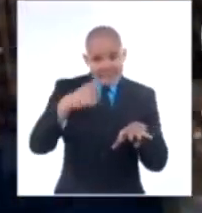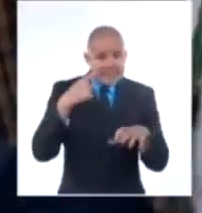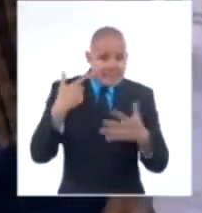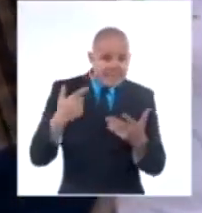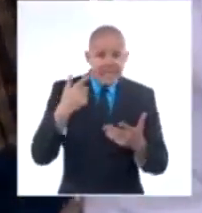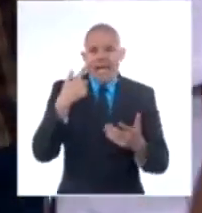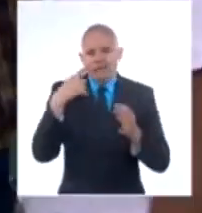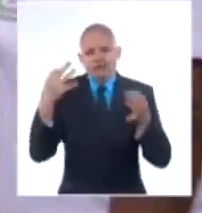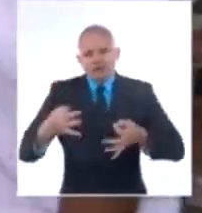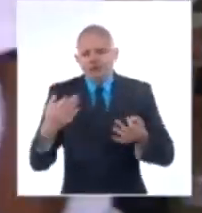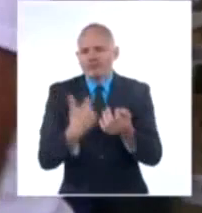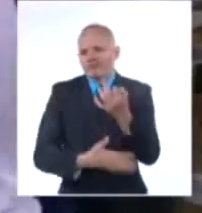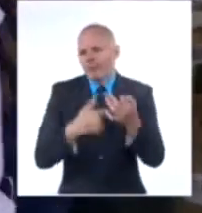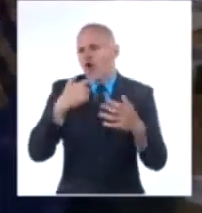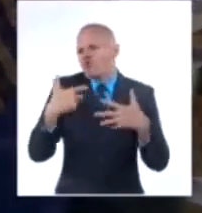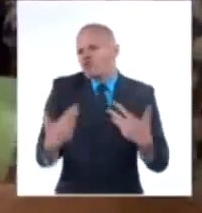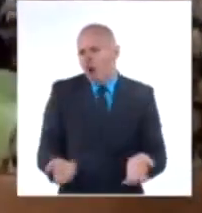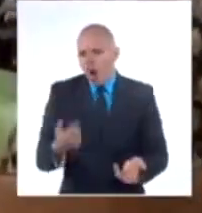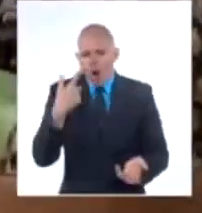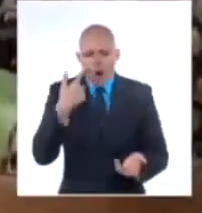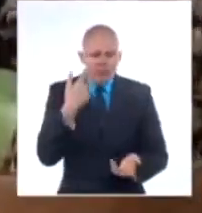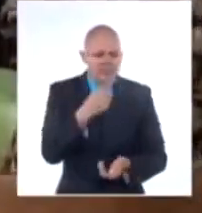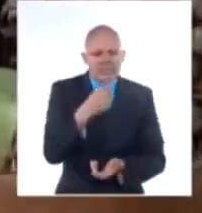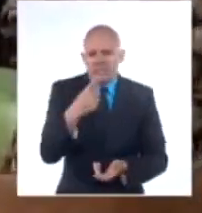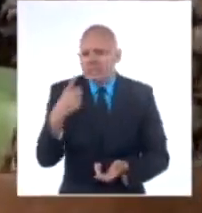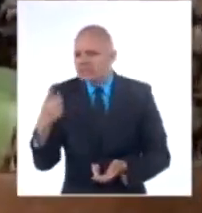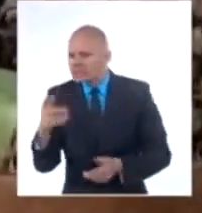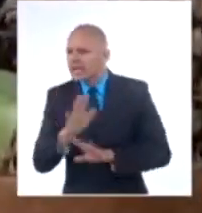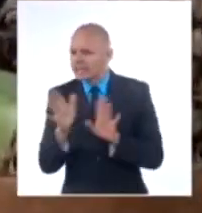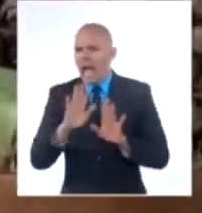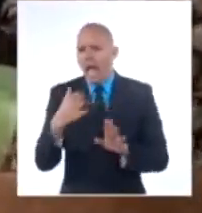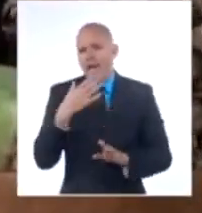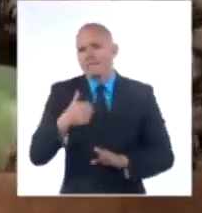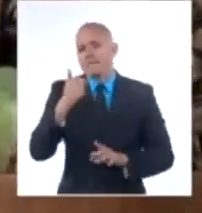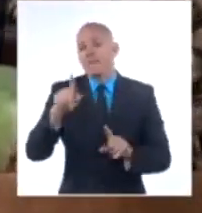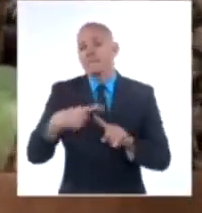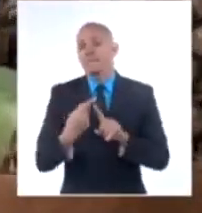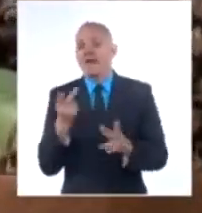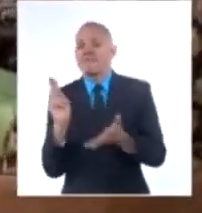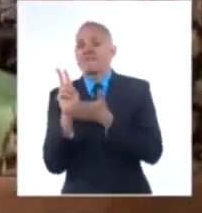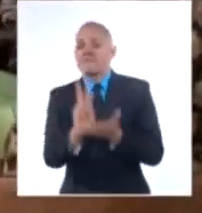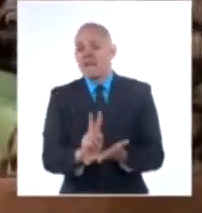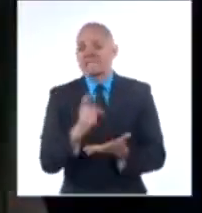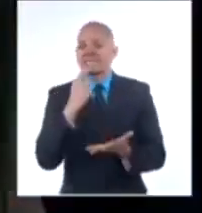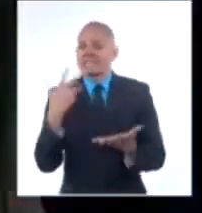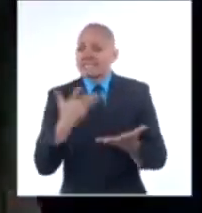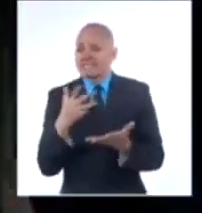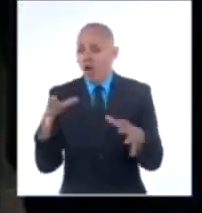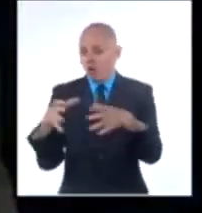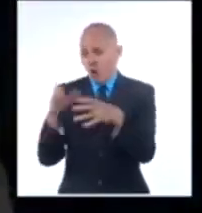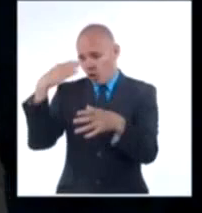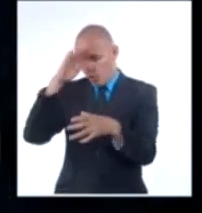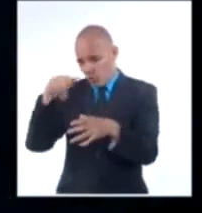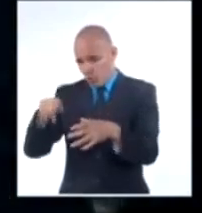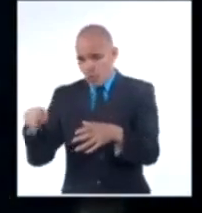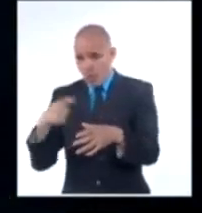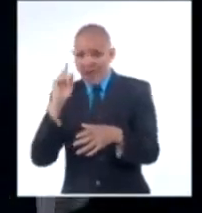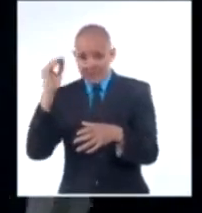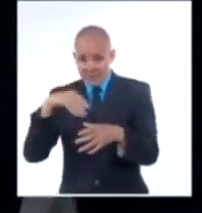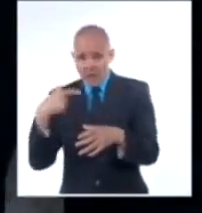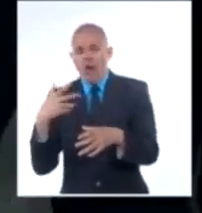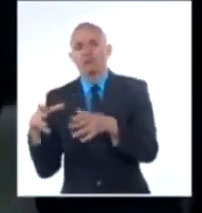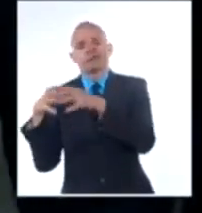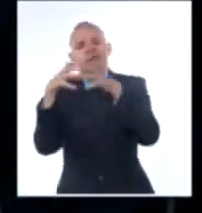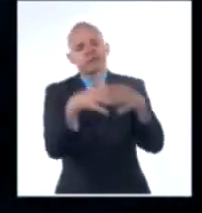y ver de qué manera se puede coadyuvar. También hemos recibido la visita del equipo técnico en Bolivia y también les entregó toda la